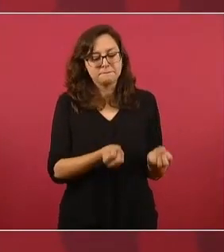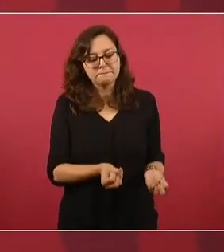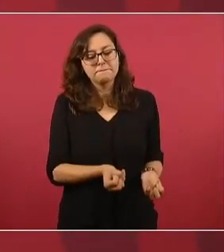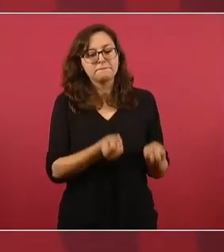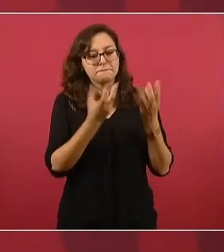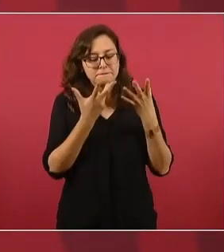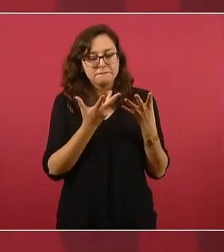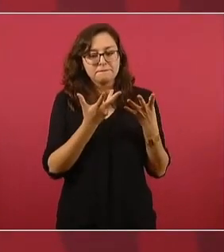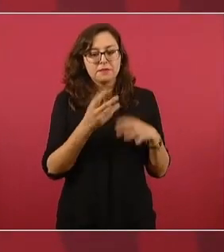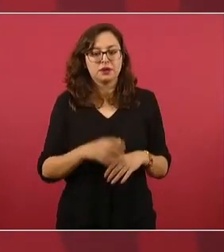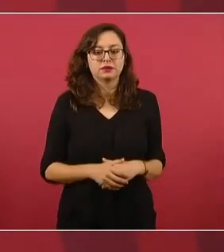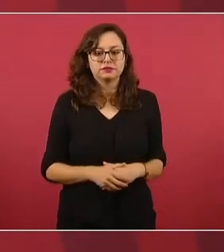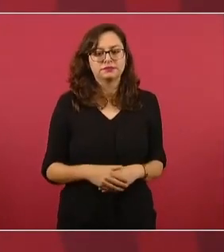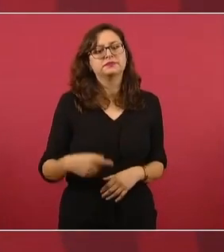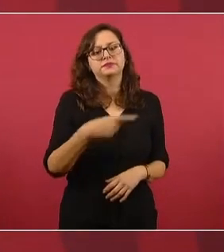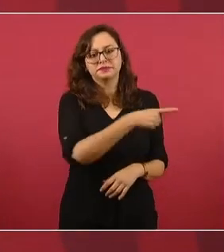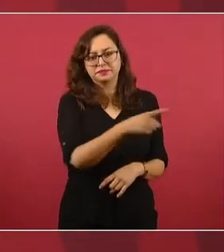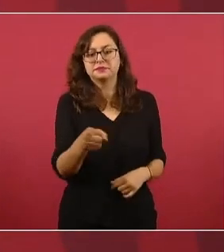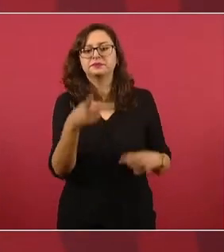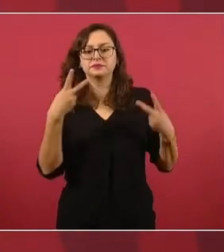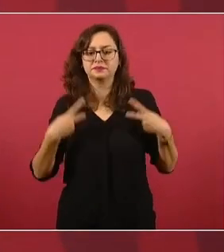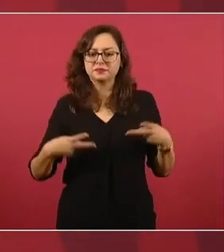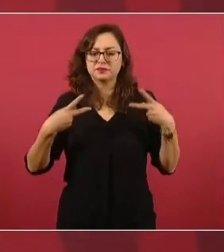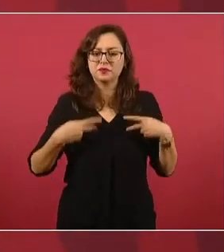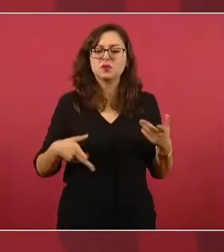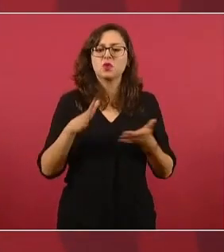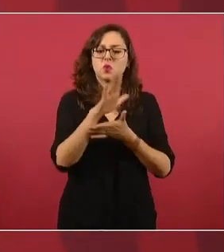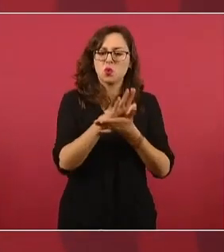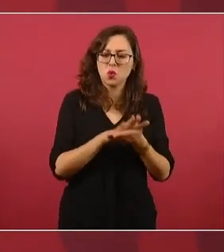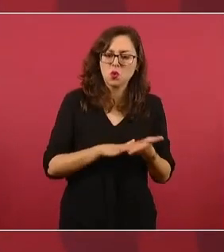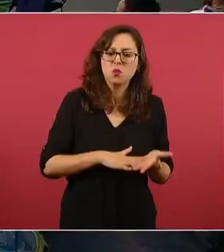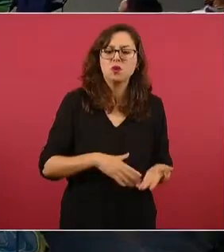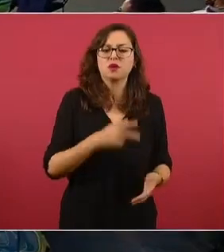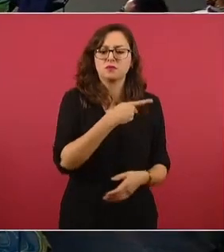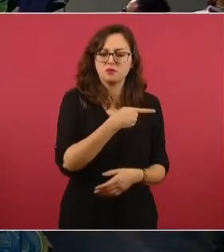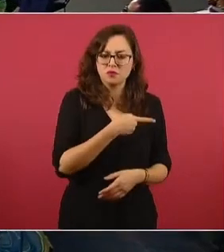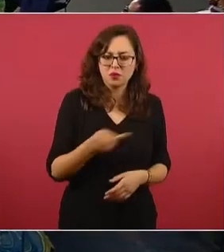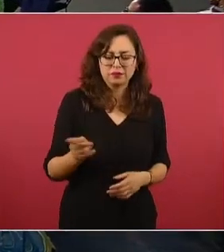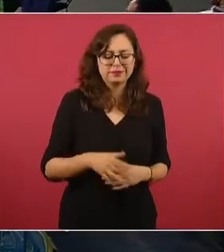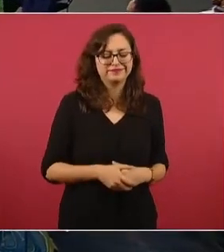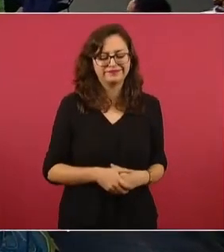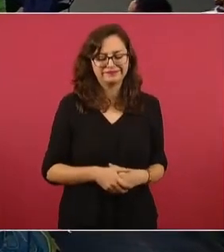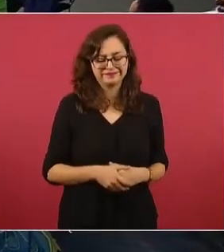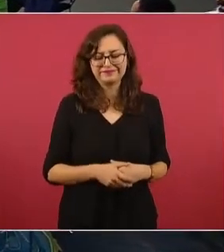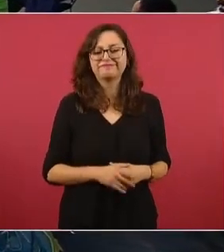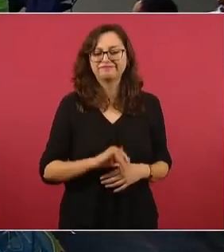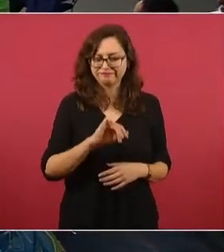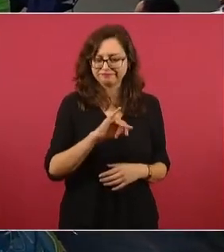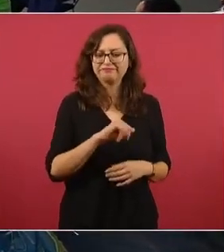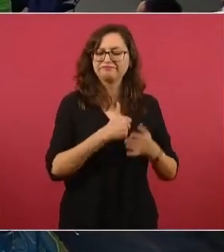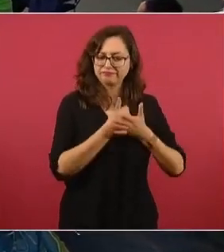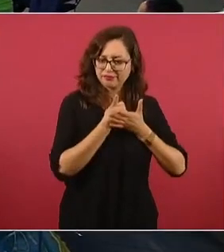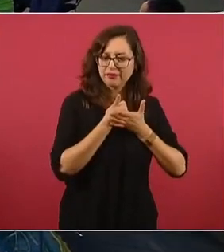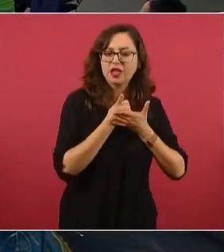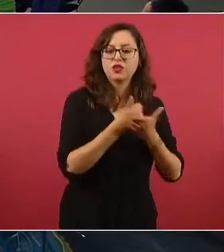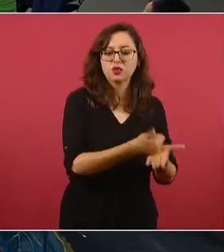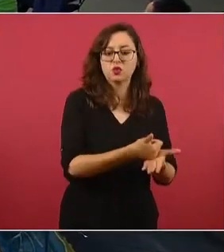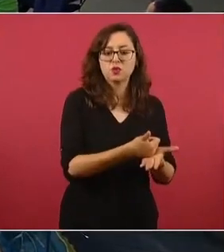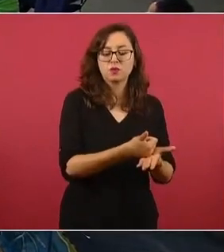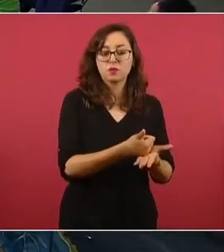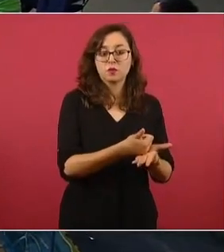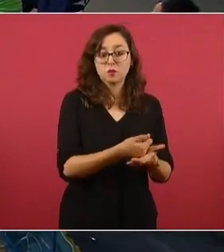como es gente humilde, pobre, se les va a ayudar. Pero si